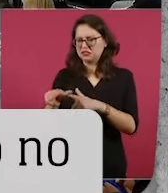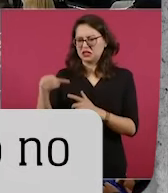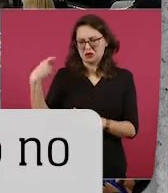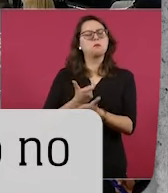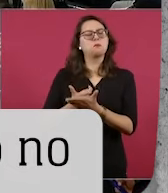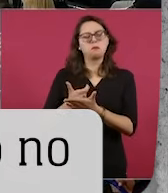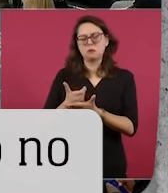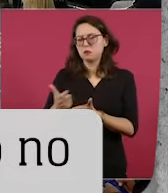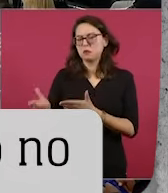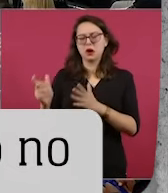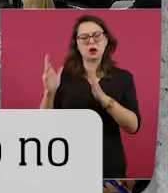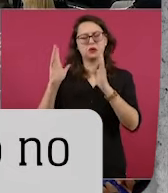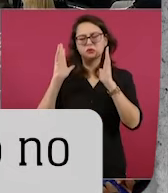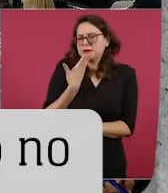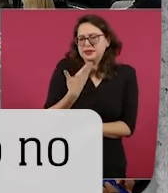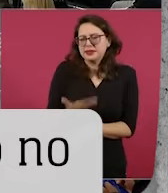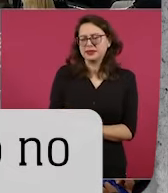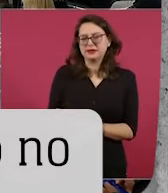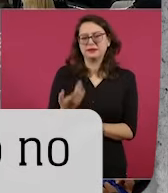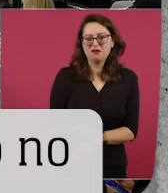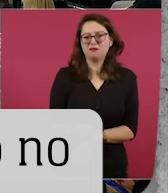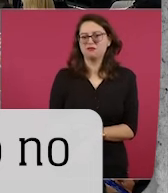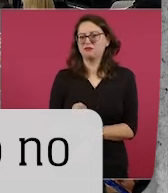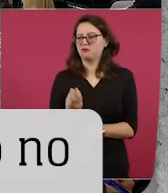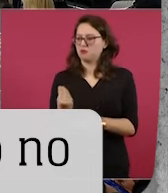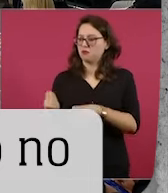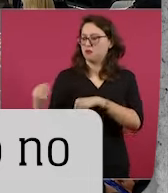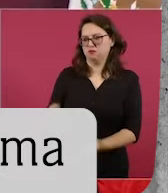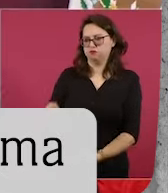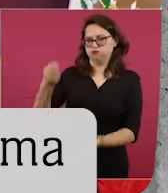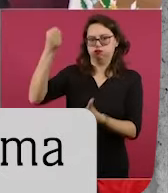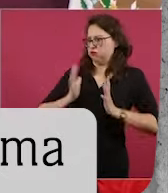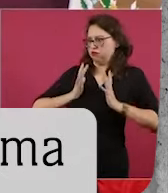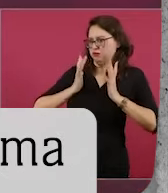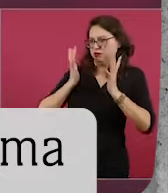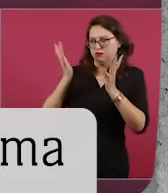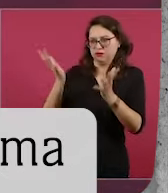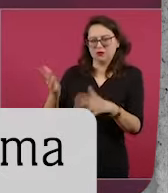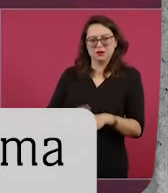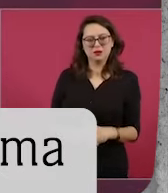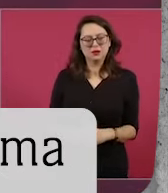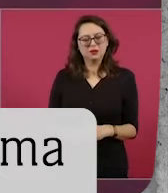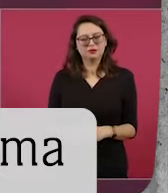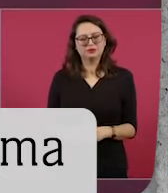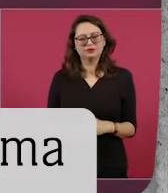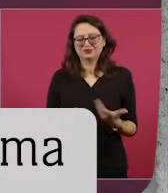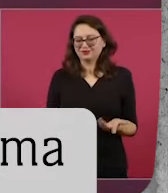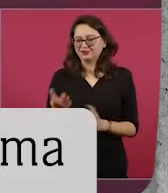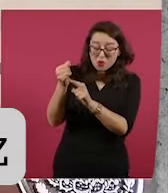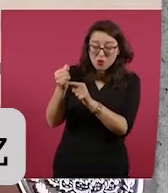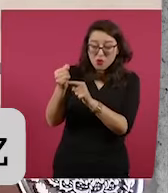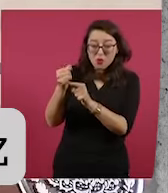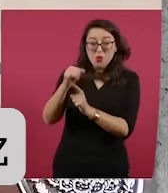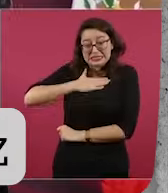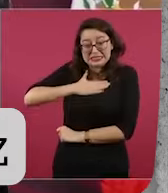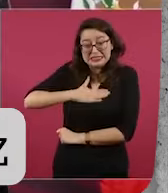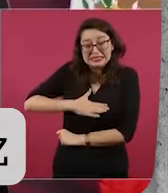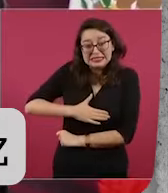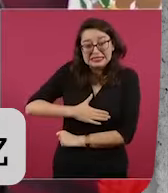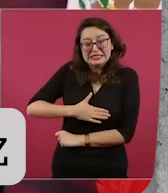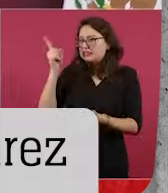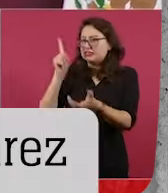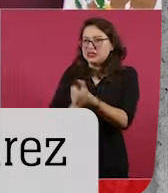y lo que requieren, pero no en exceso. ¿Cómo va a ser Suprema Corte de Justicia? Tienen ahí